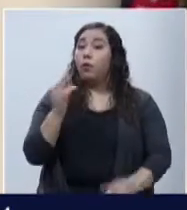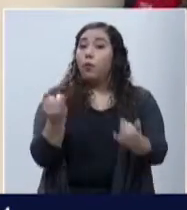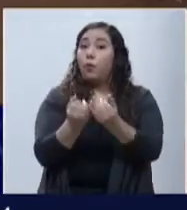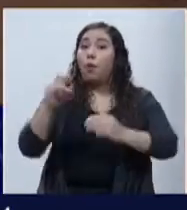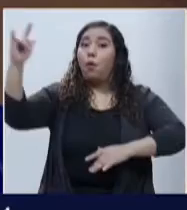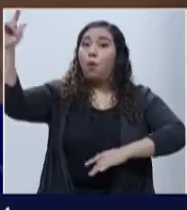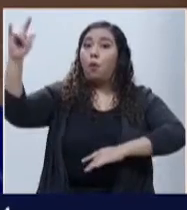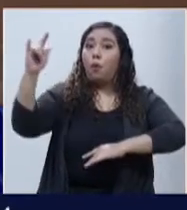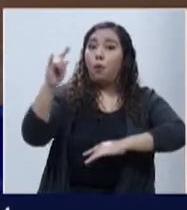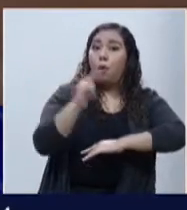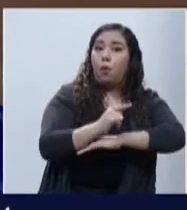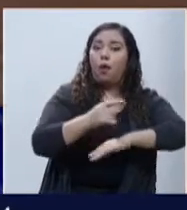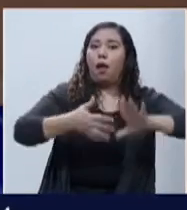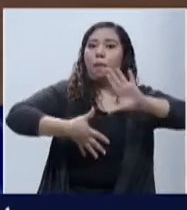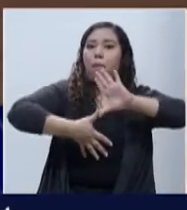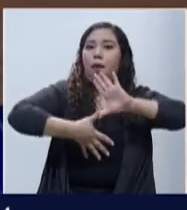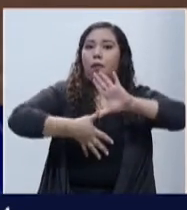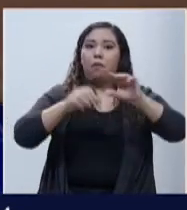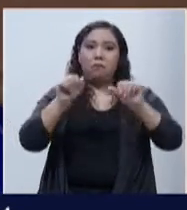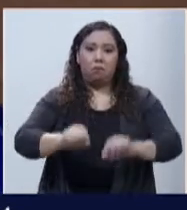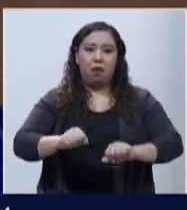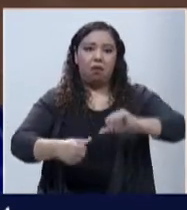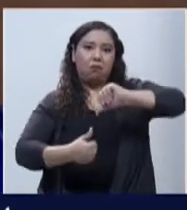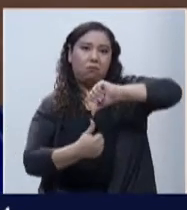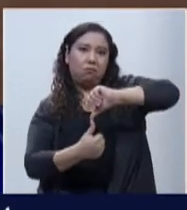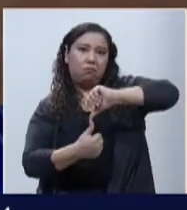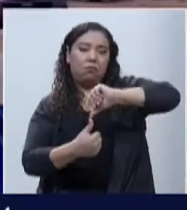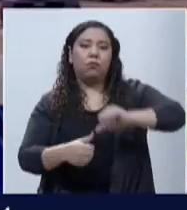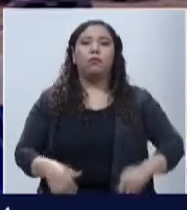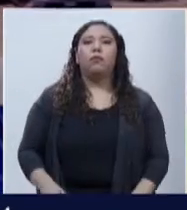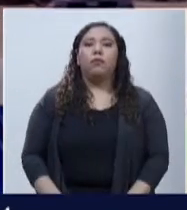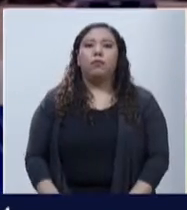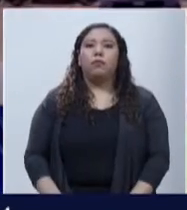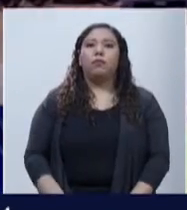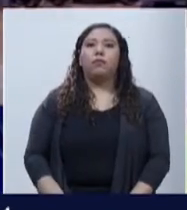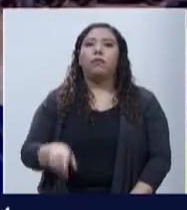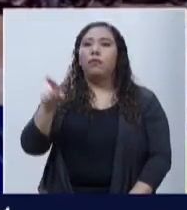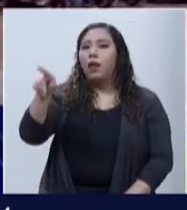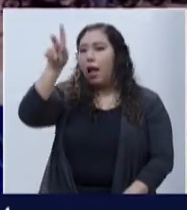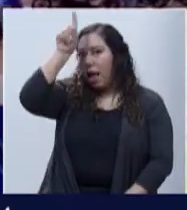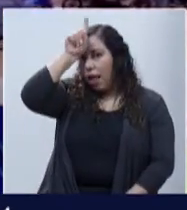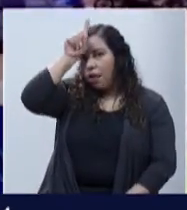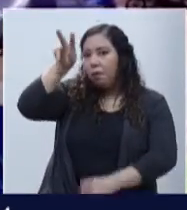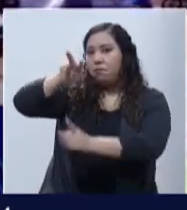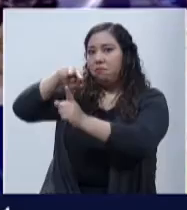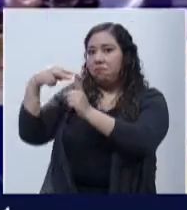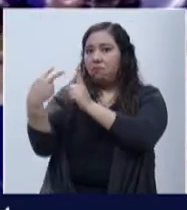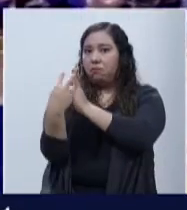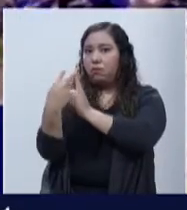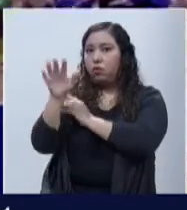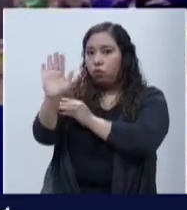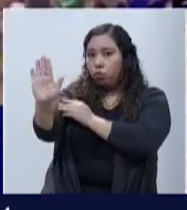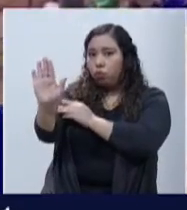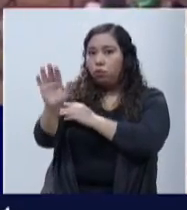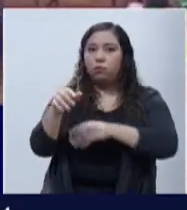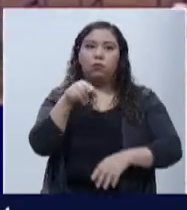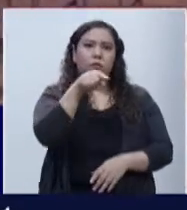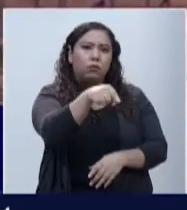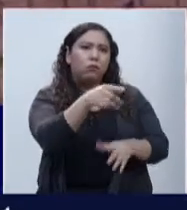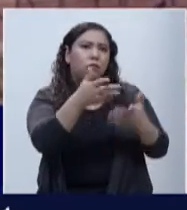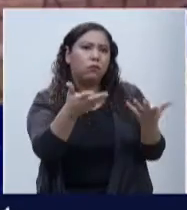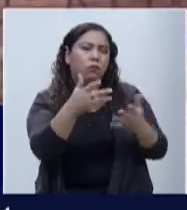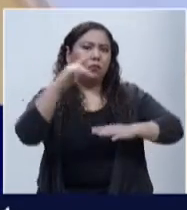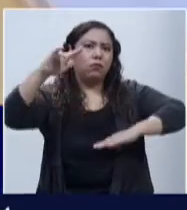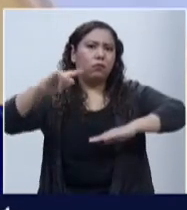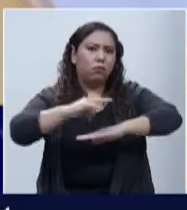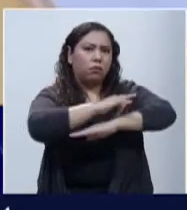para las américas en este contexto si se replica la perspectiva alemana con la construcción del aeropuerto internacional de palmerola y las